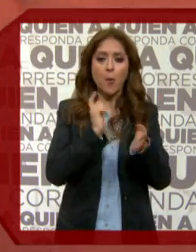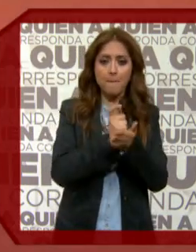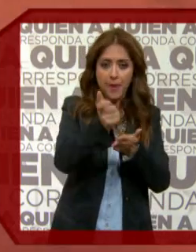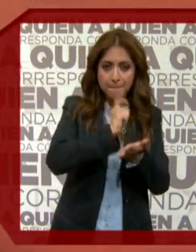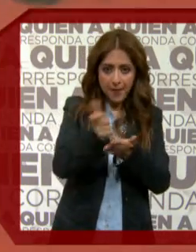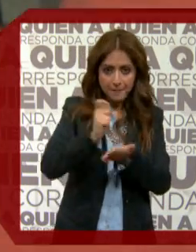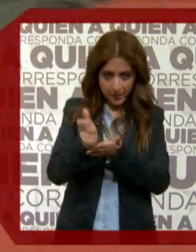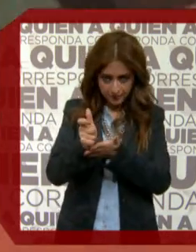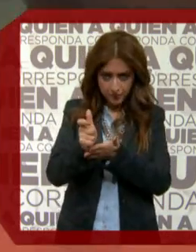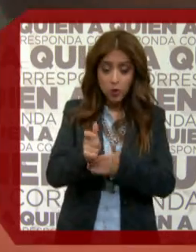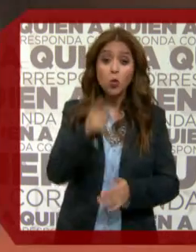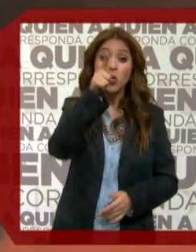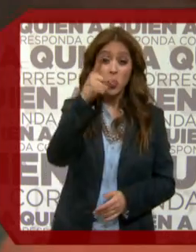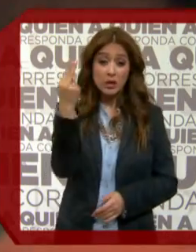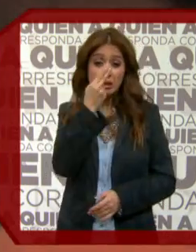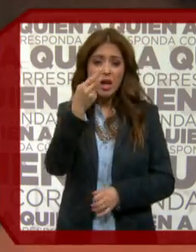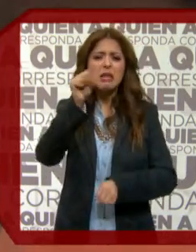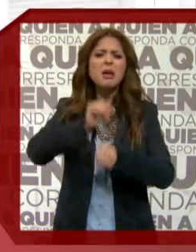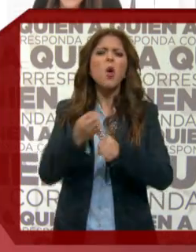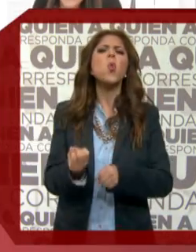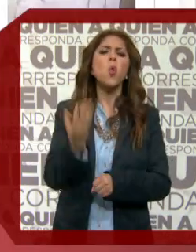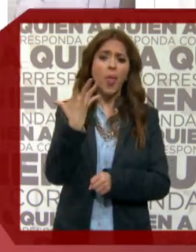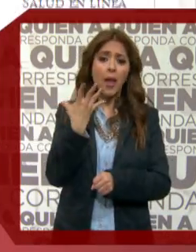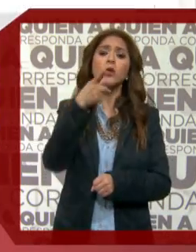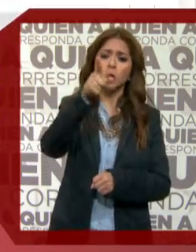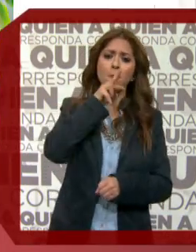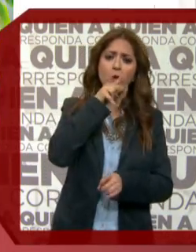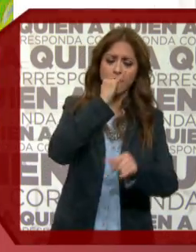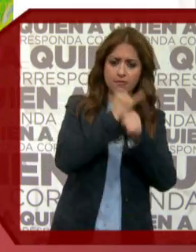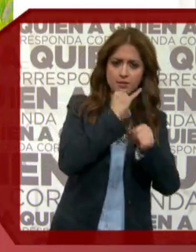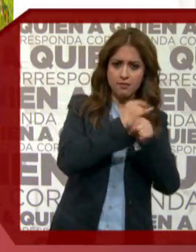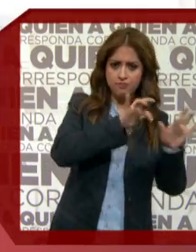cuántas semanas tiene cotizadas, consulte la página